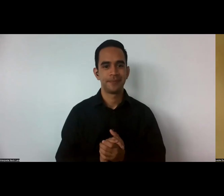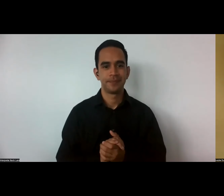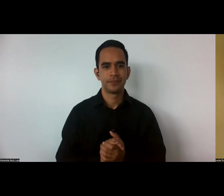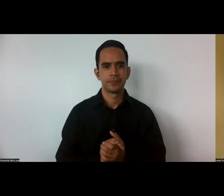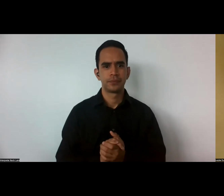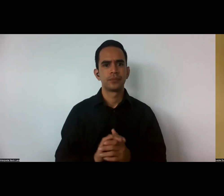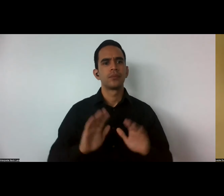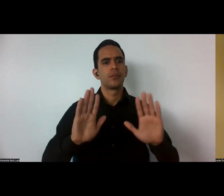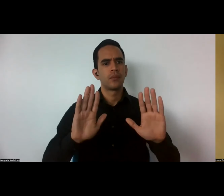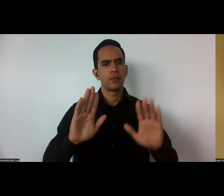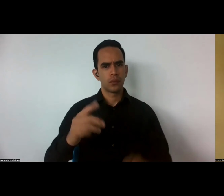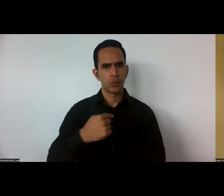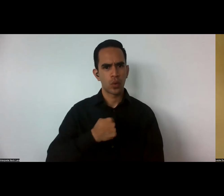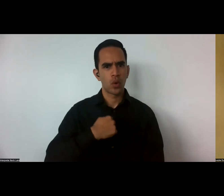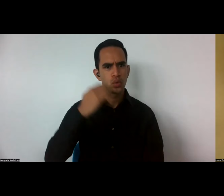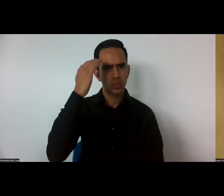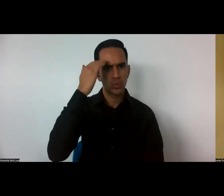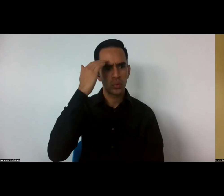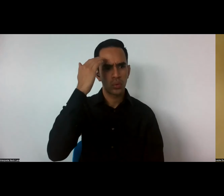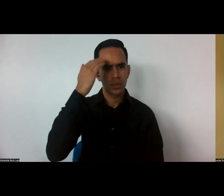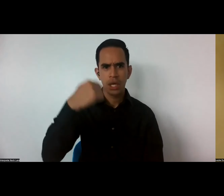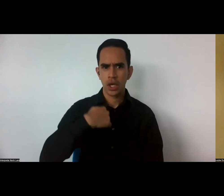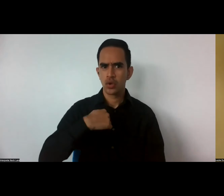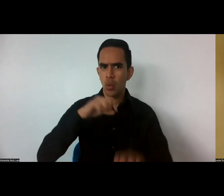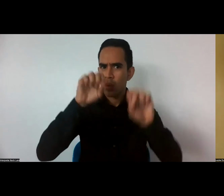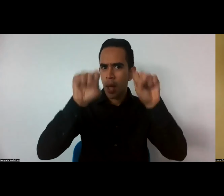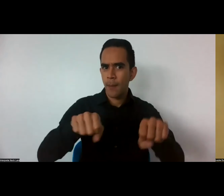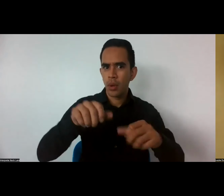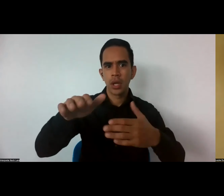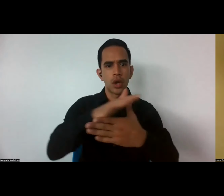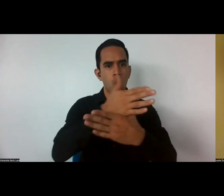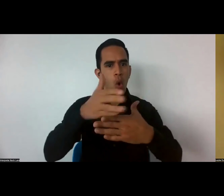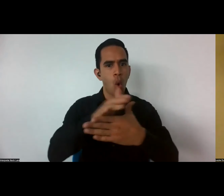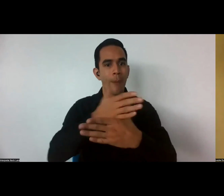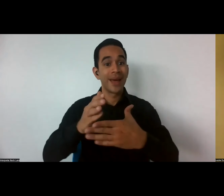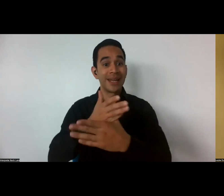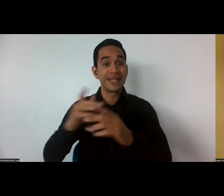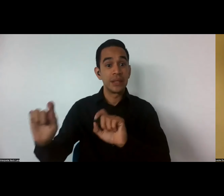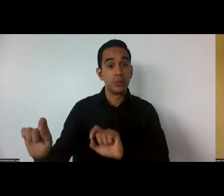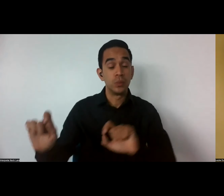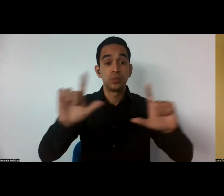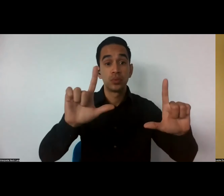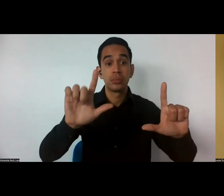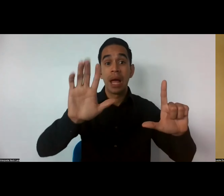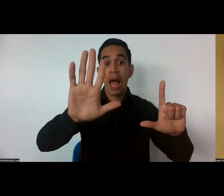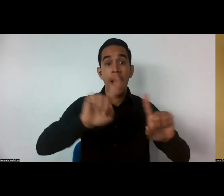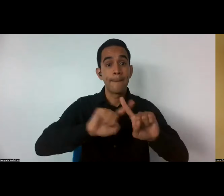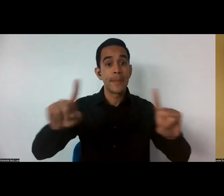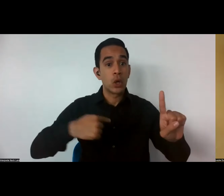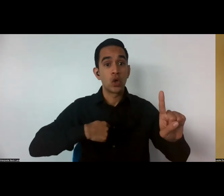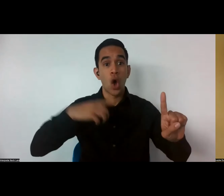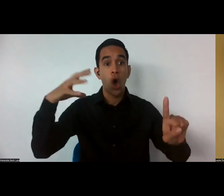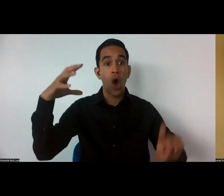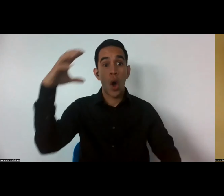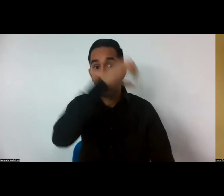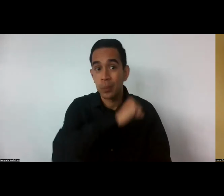entiendo que me iban a dar el acceso para compartir la pantalla. Sin embargo, no me había percatado que era en Zoom y no estoy